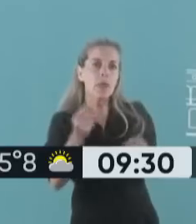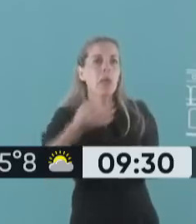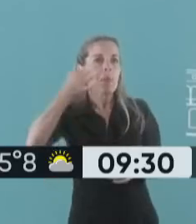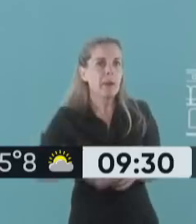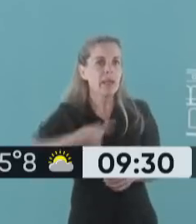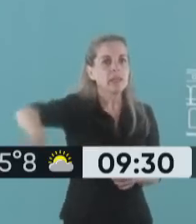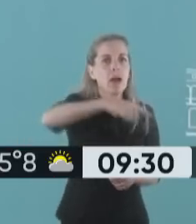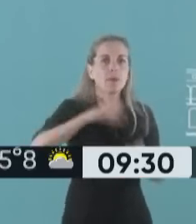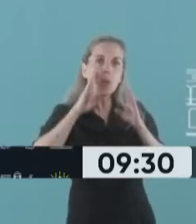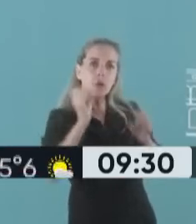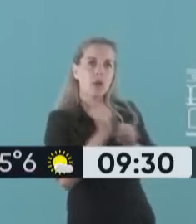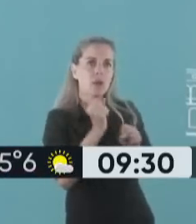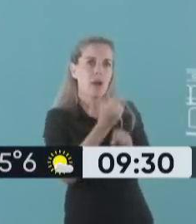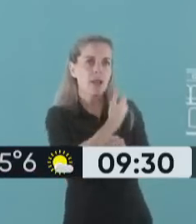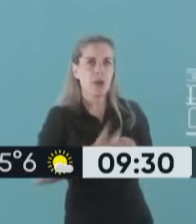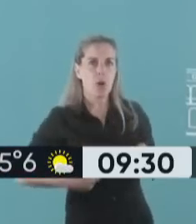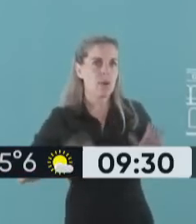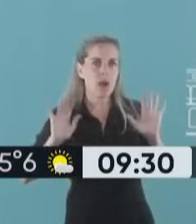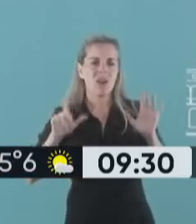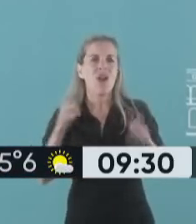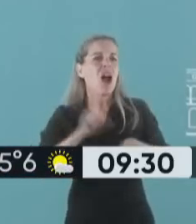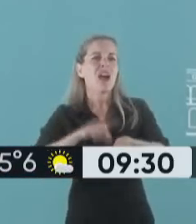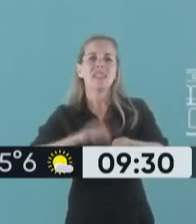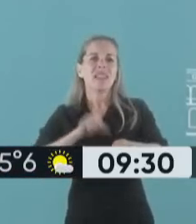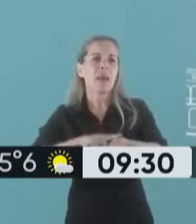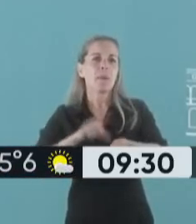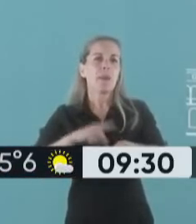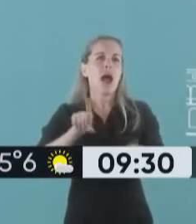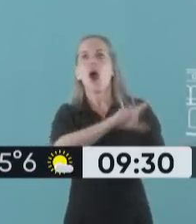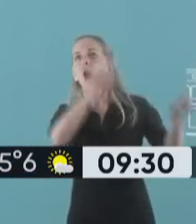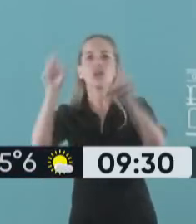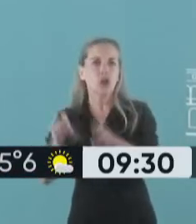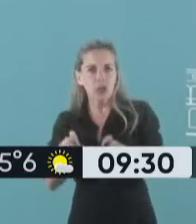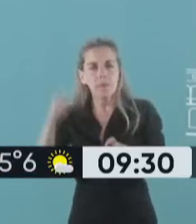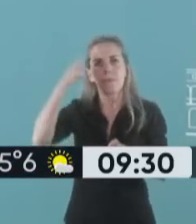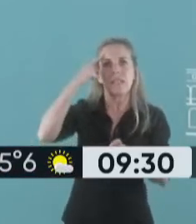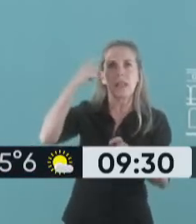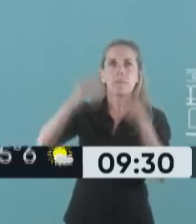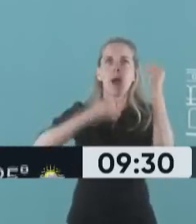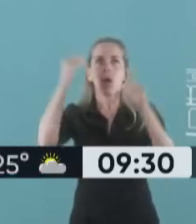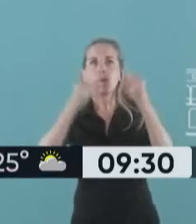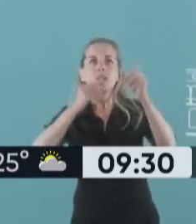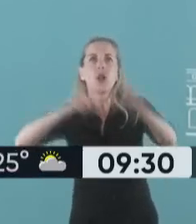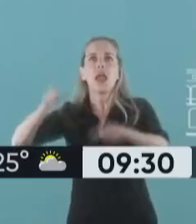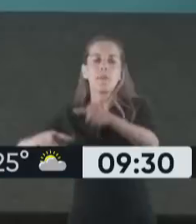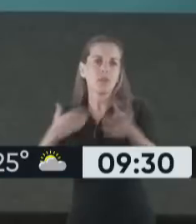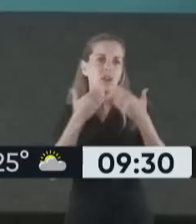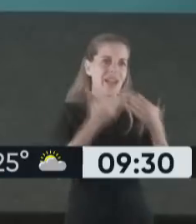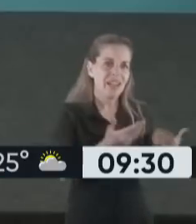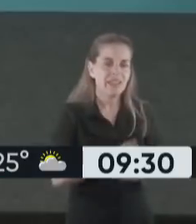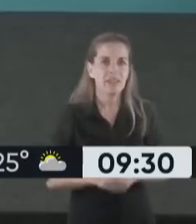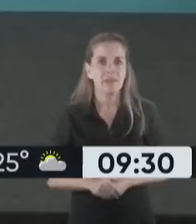gobierno puestos y trabajando. La verdad es que no hay demasiado tiempo para otra cosa que para gestionar y para pensar en las preocupaciones de los argentinos. Gracias,